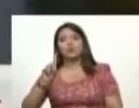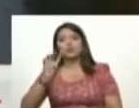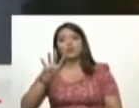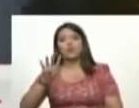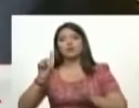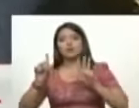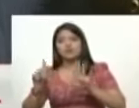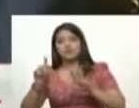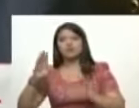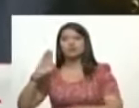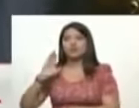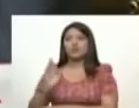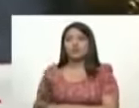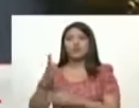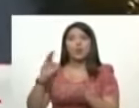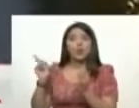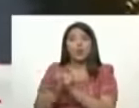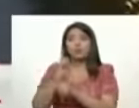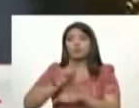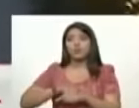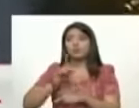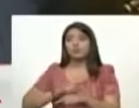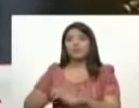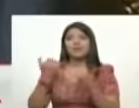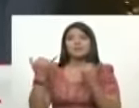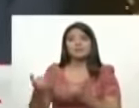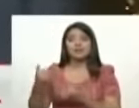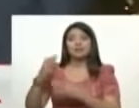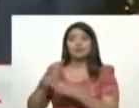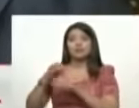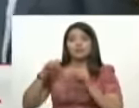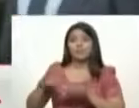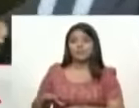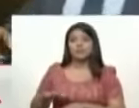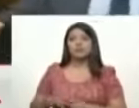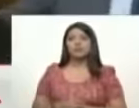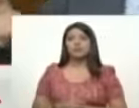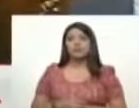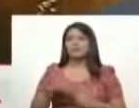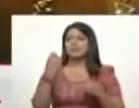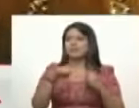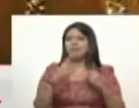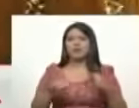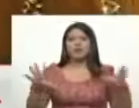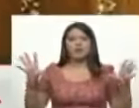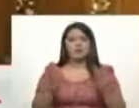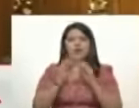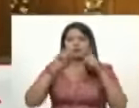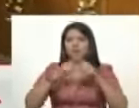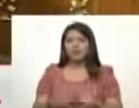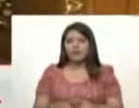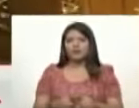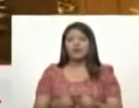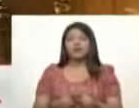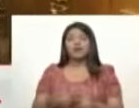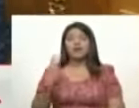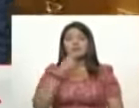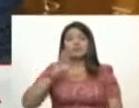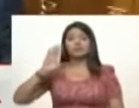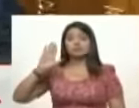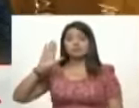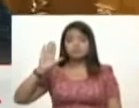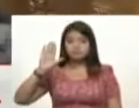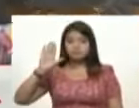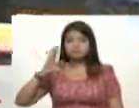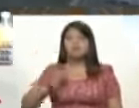2015-000146, se ordena de forma provisional e inmediata la suspensión de efectos de los actos de totalización, adjudicación y proclamación emanados